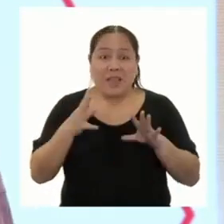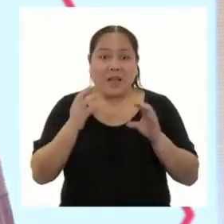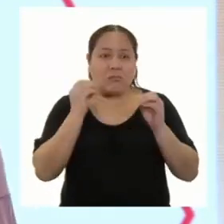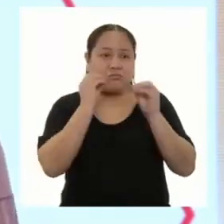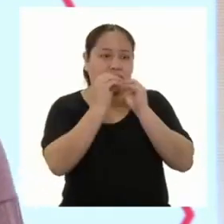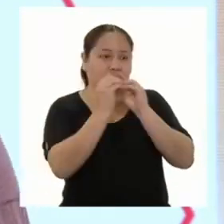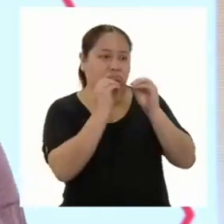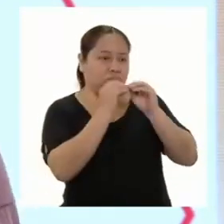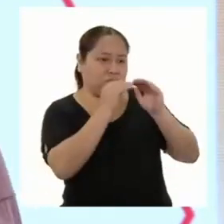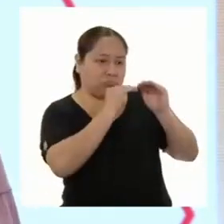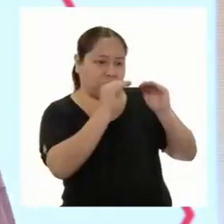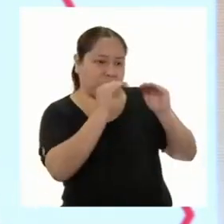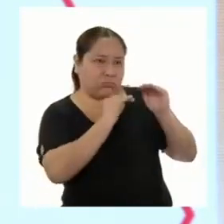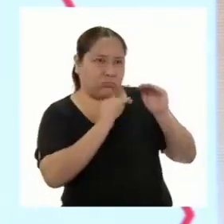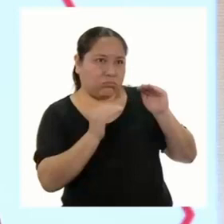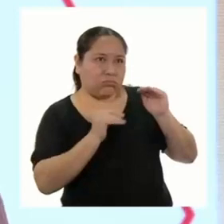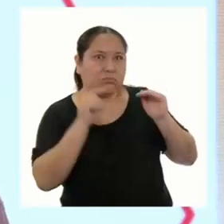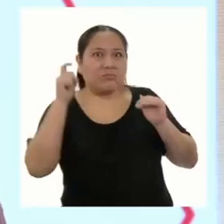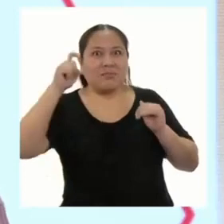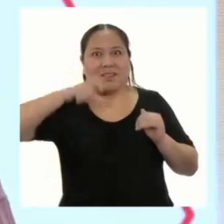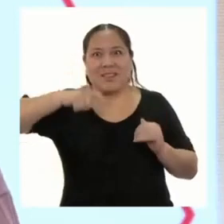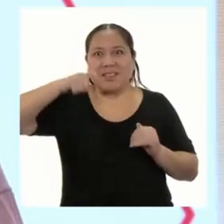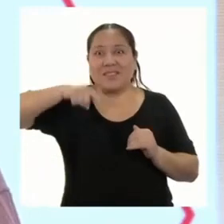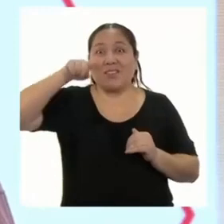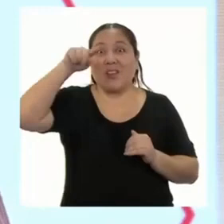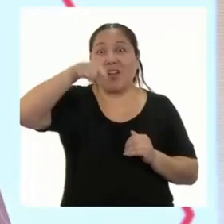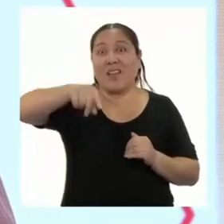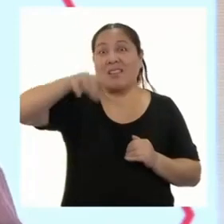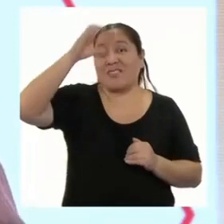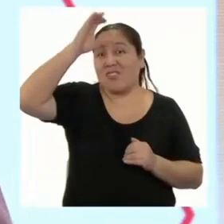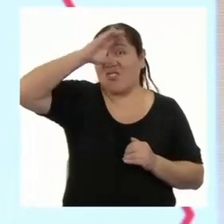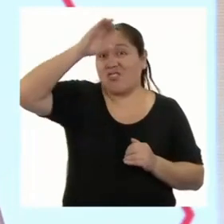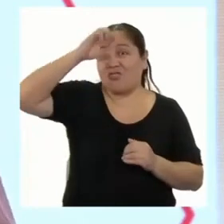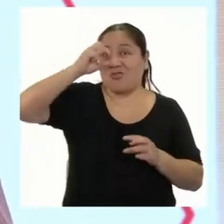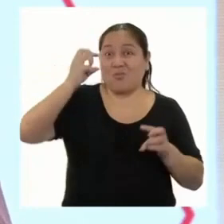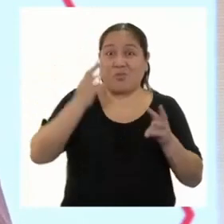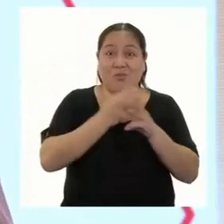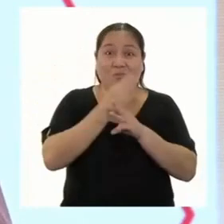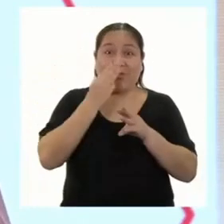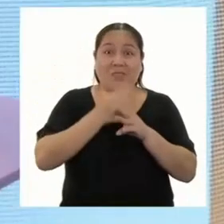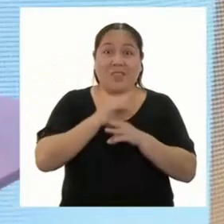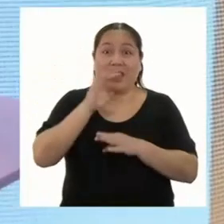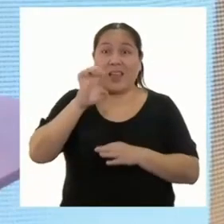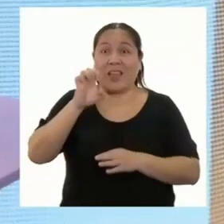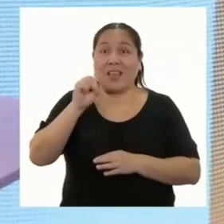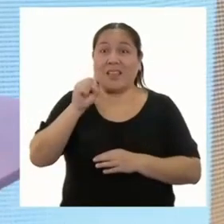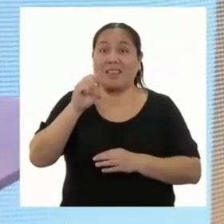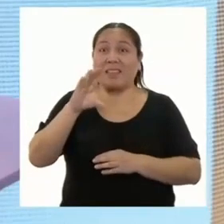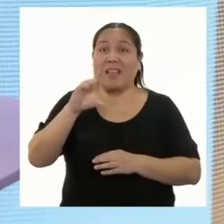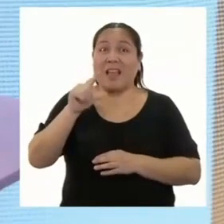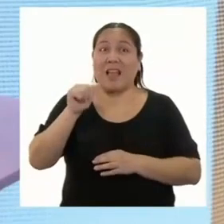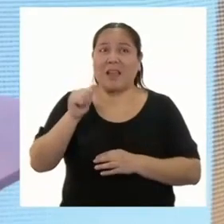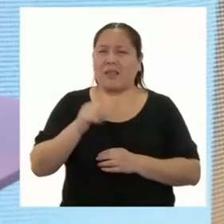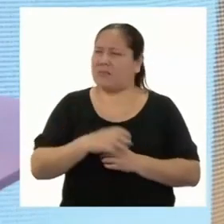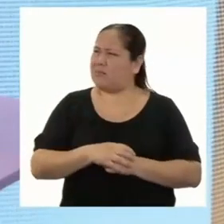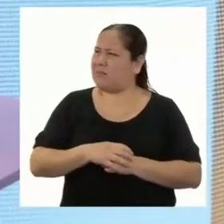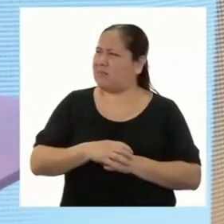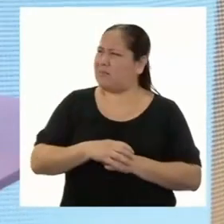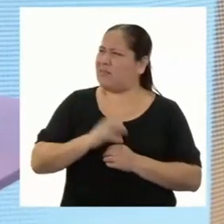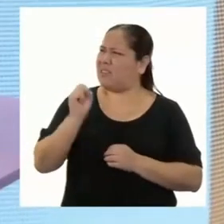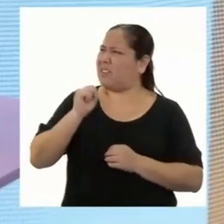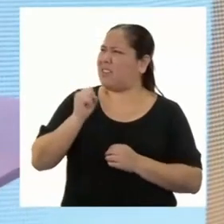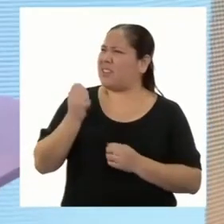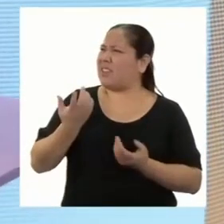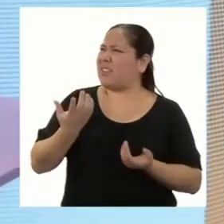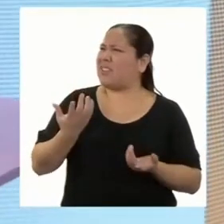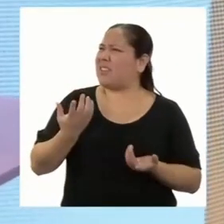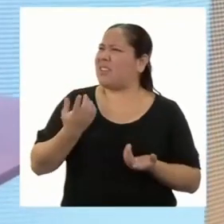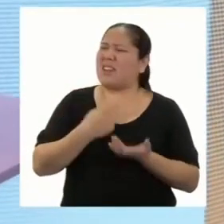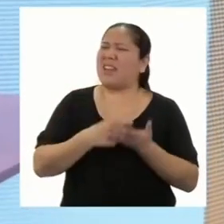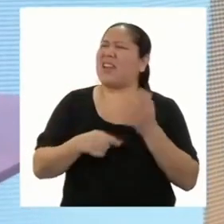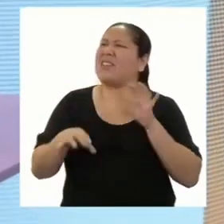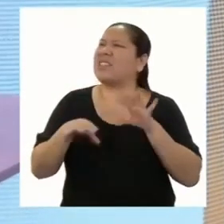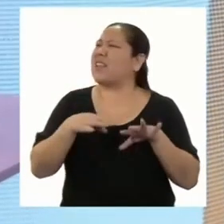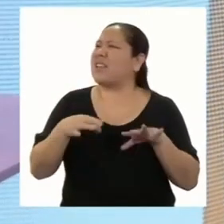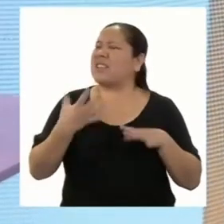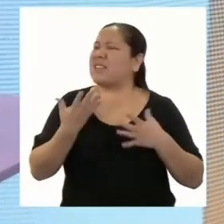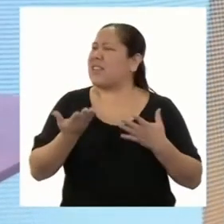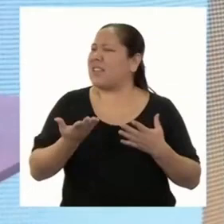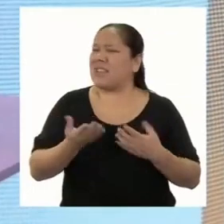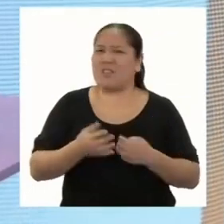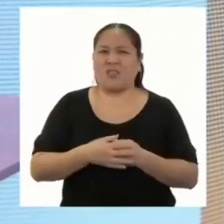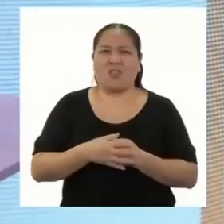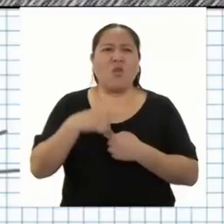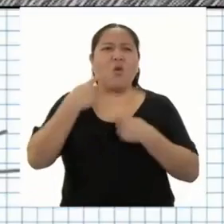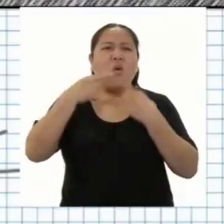haciendo algo que requiere de estos conocimientos matemáticos sobre las escalas. ¿Ah, sí? ¿En qué te habrás metido? A